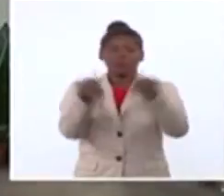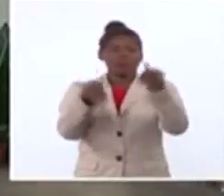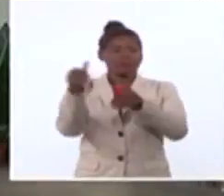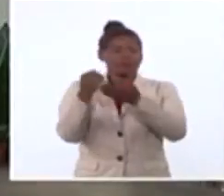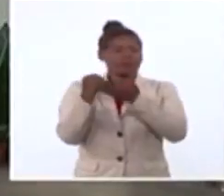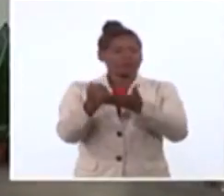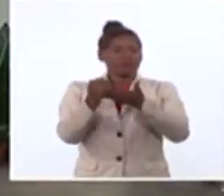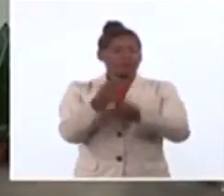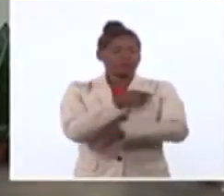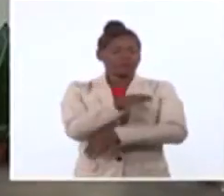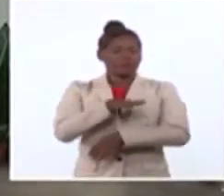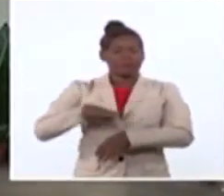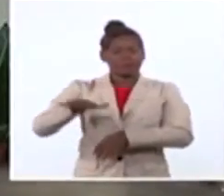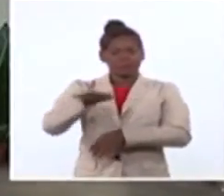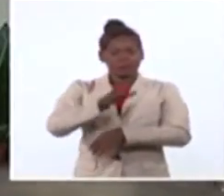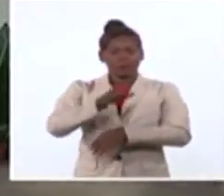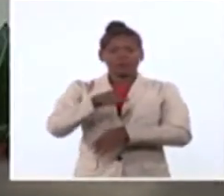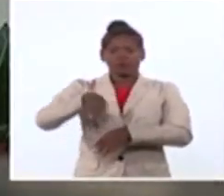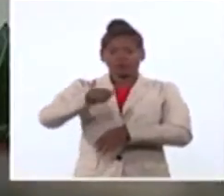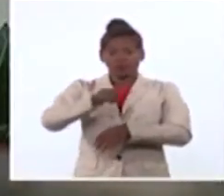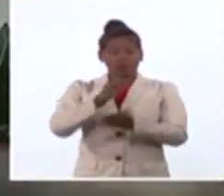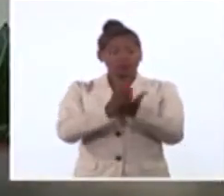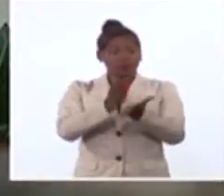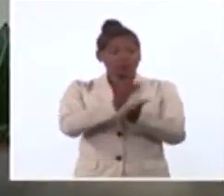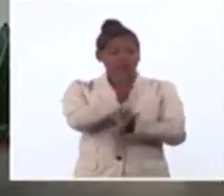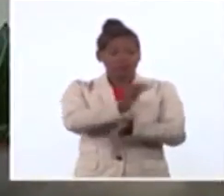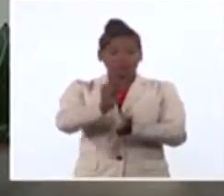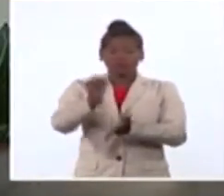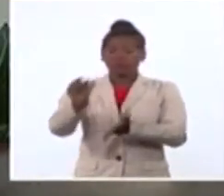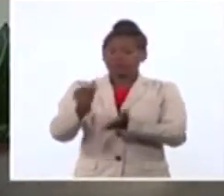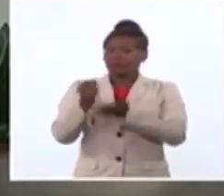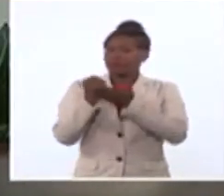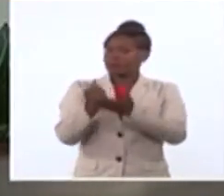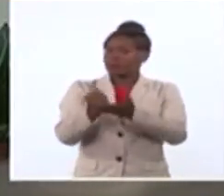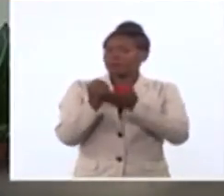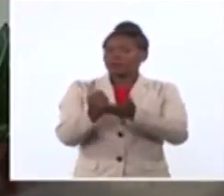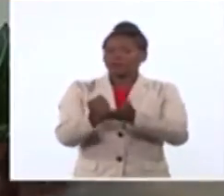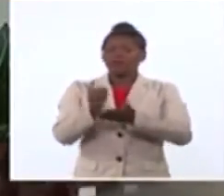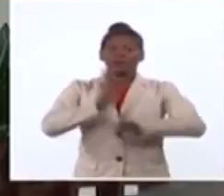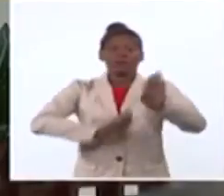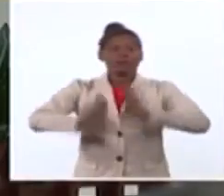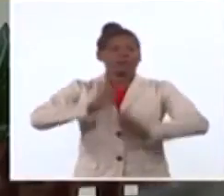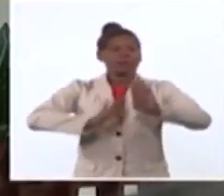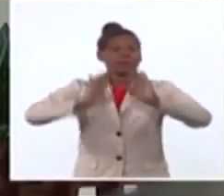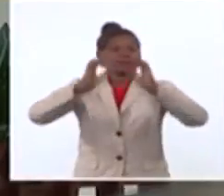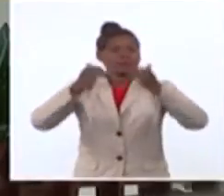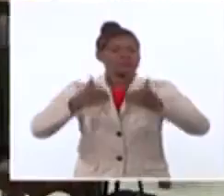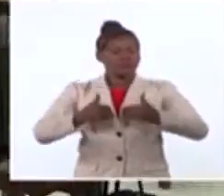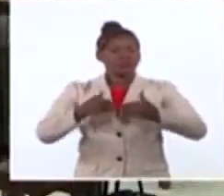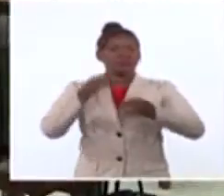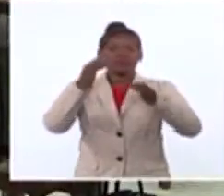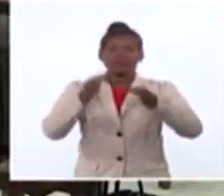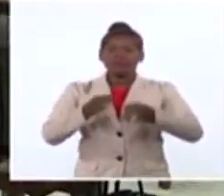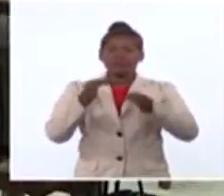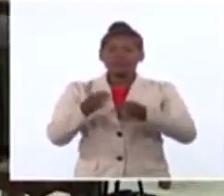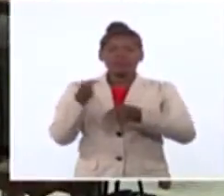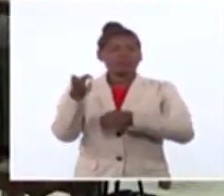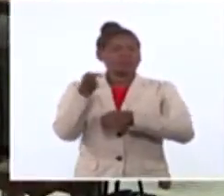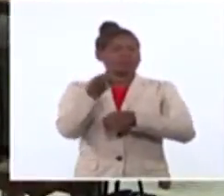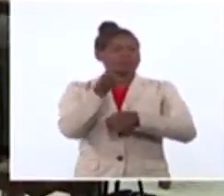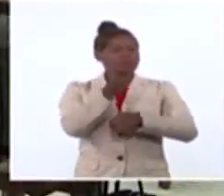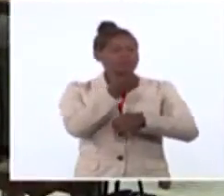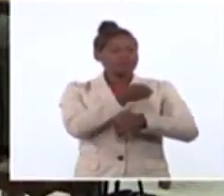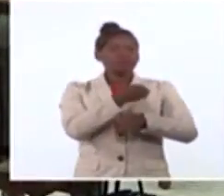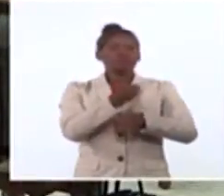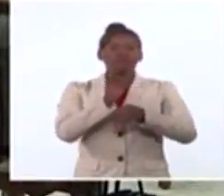de vanguardia en el enfrentamiento a la pandemia, en el ejercicio de las políticas sociales para proteger